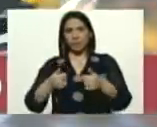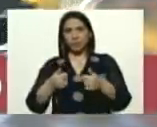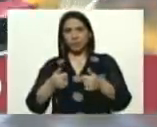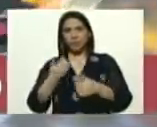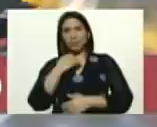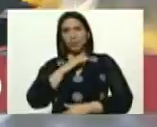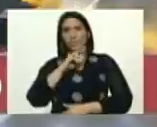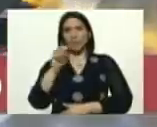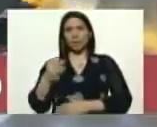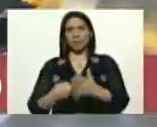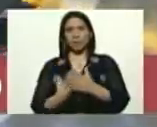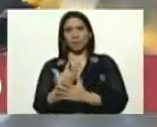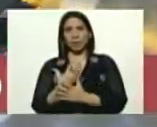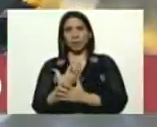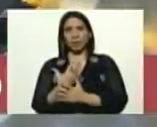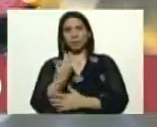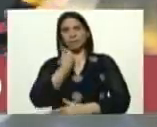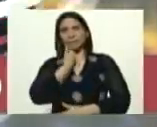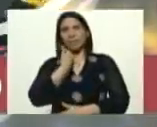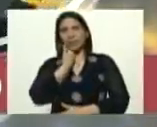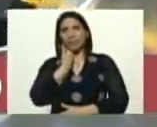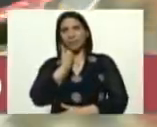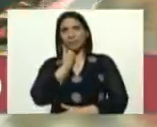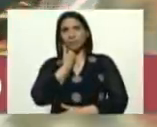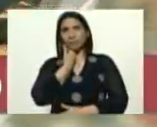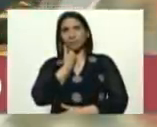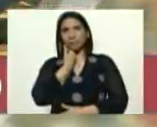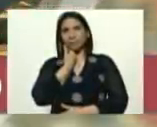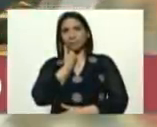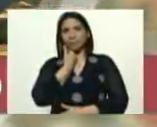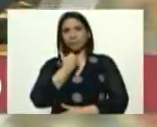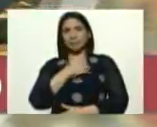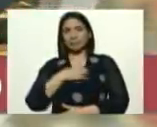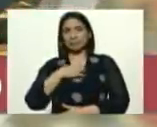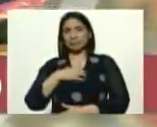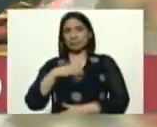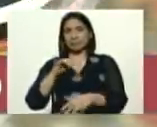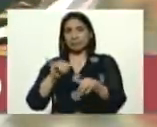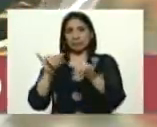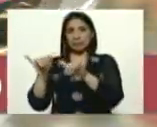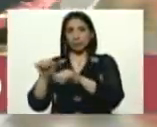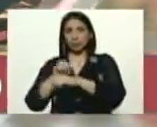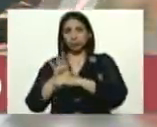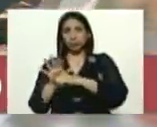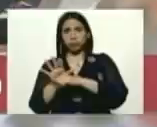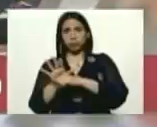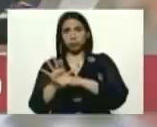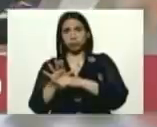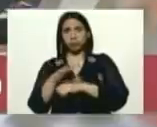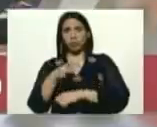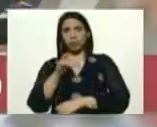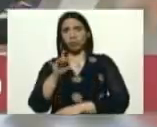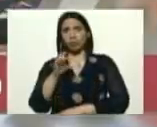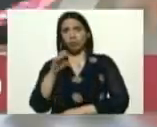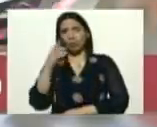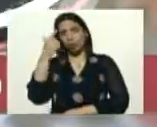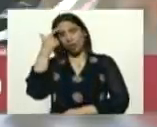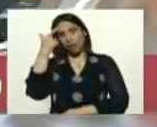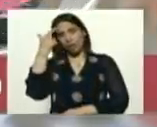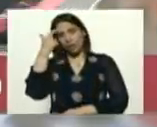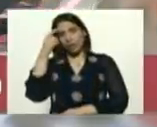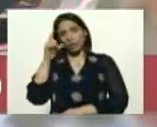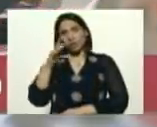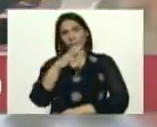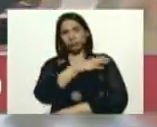mayo. Presentó fiebre, los síntomas propios del COVID-19, dolor de cabeza,